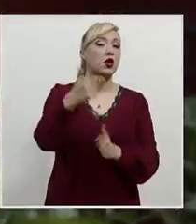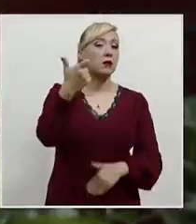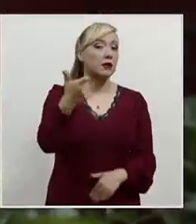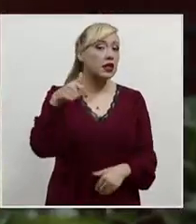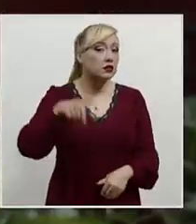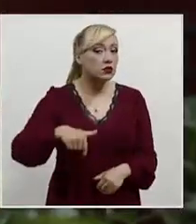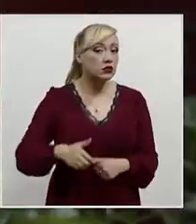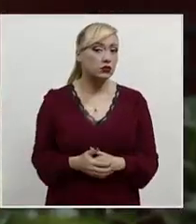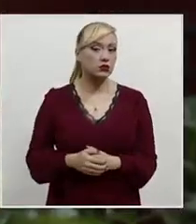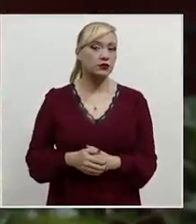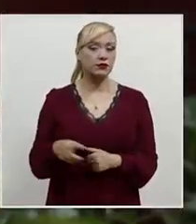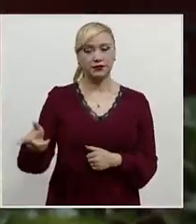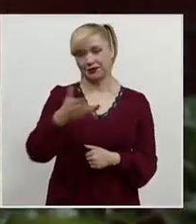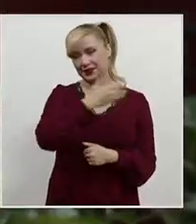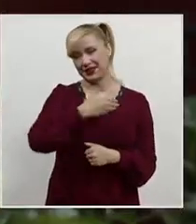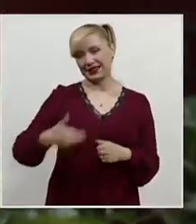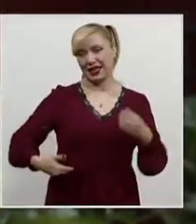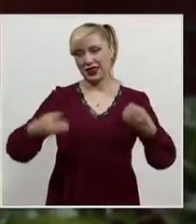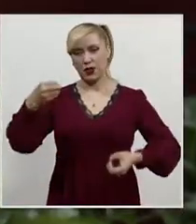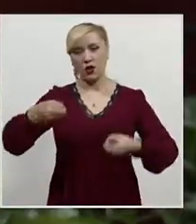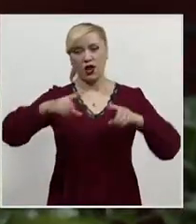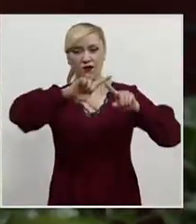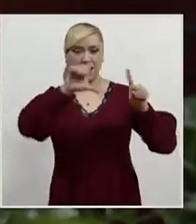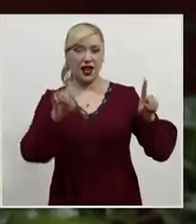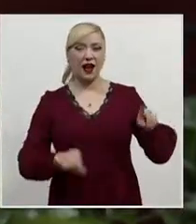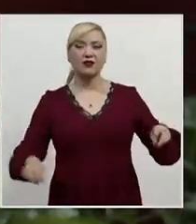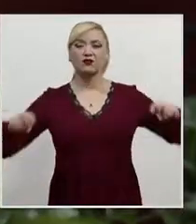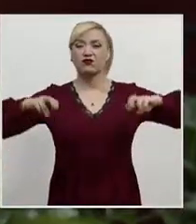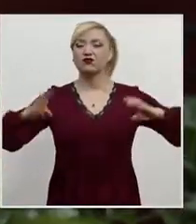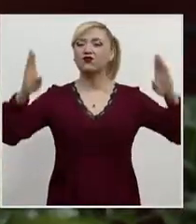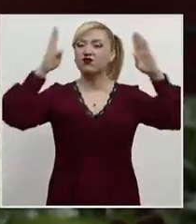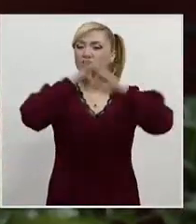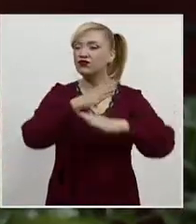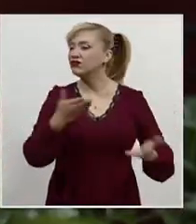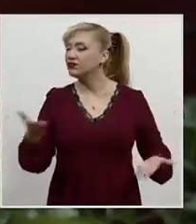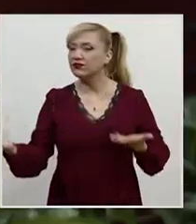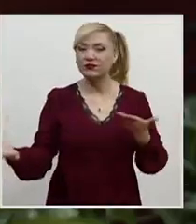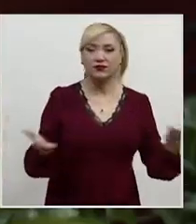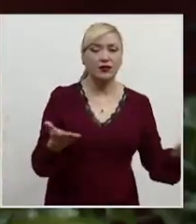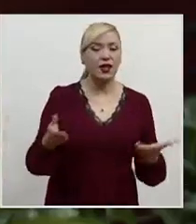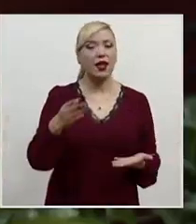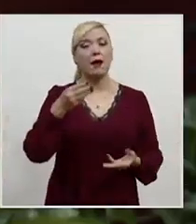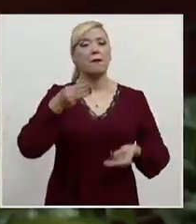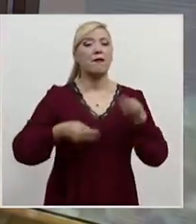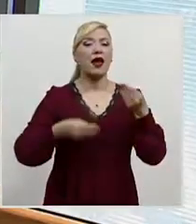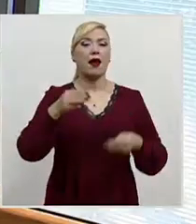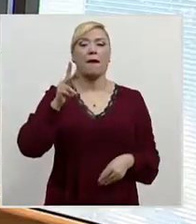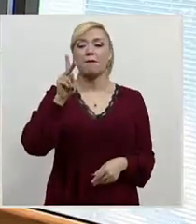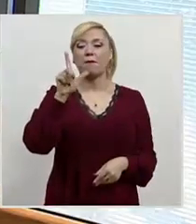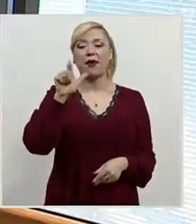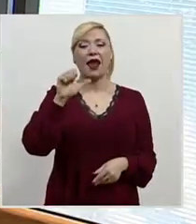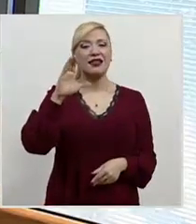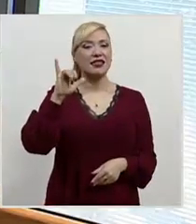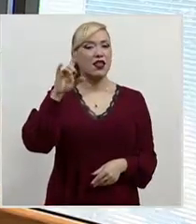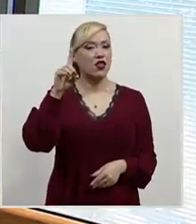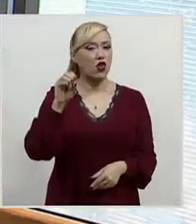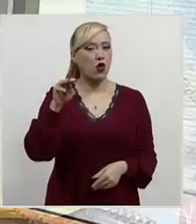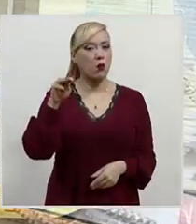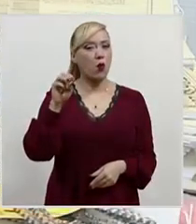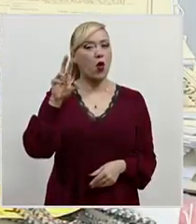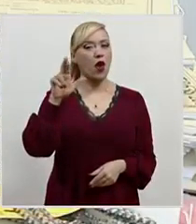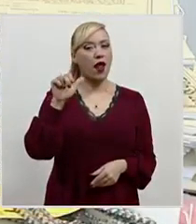de acuerdo con el presidente del tribunal federal de conciliación y arbitraje magistrado plácido morales vázquez los litigios más